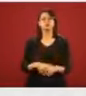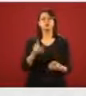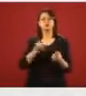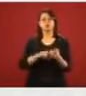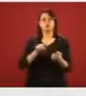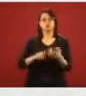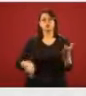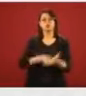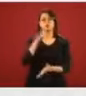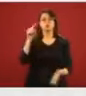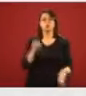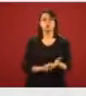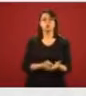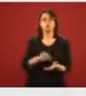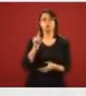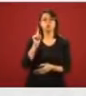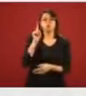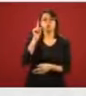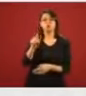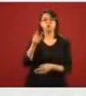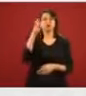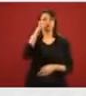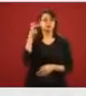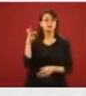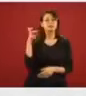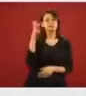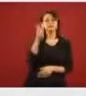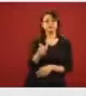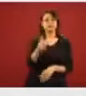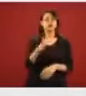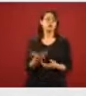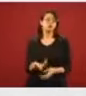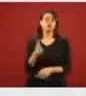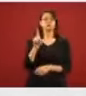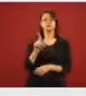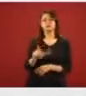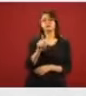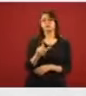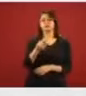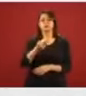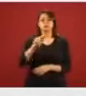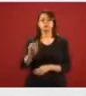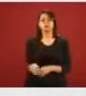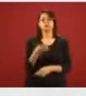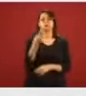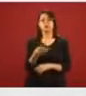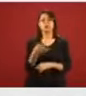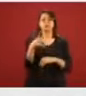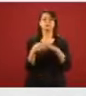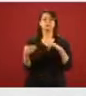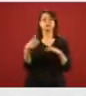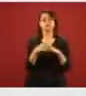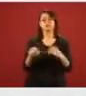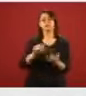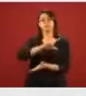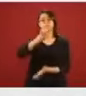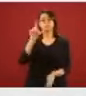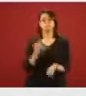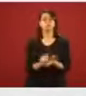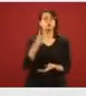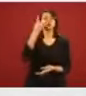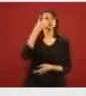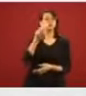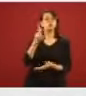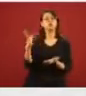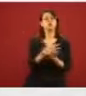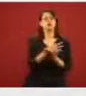de Combustibles Villafuerte, en Singilucan, Hidalgo, a 17 pesos 83 centavos por litro, con un margen de